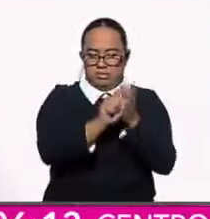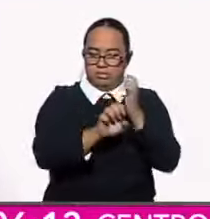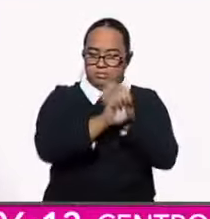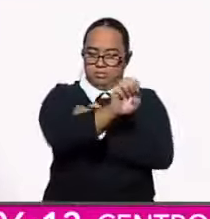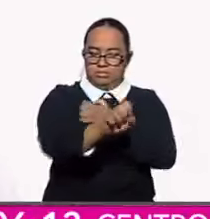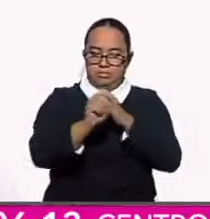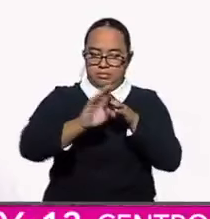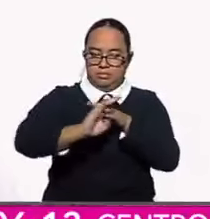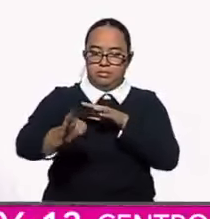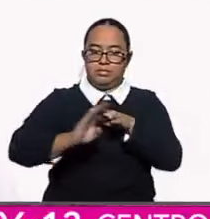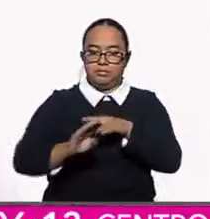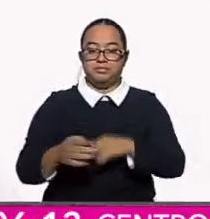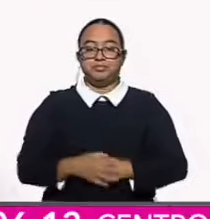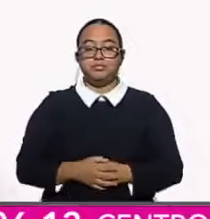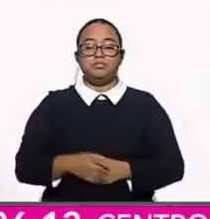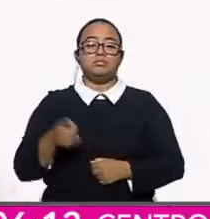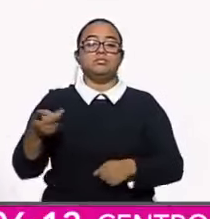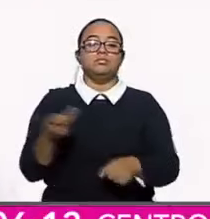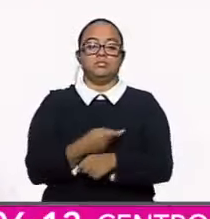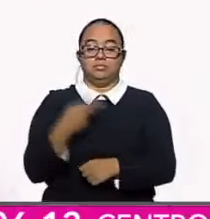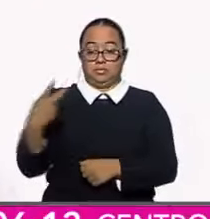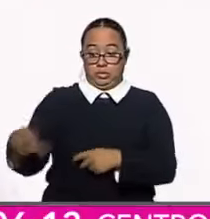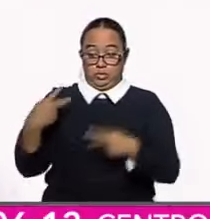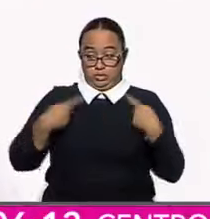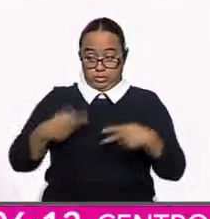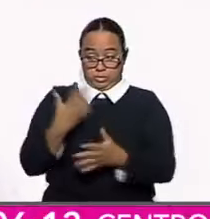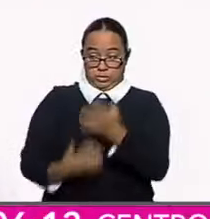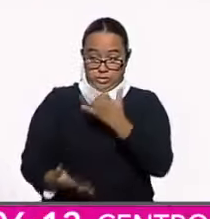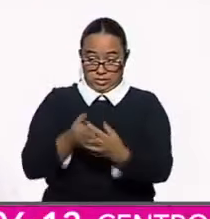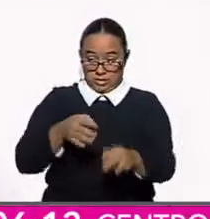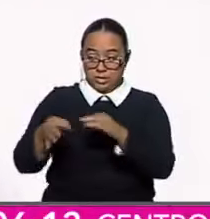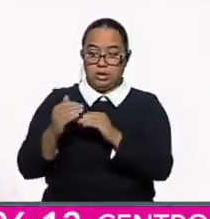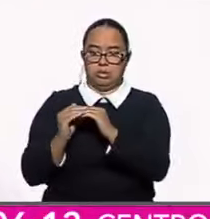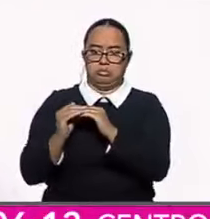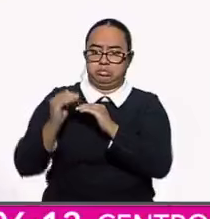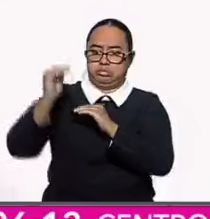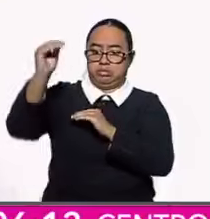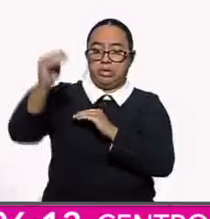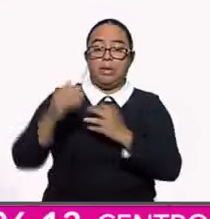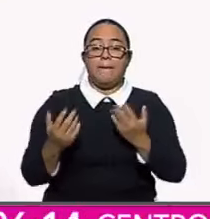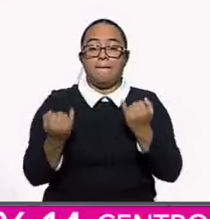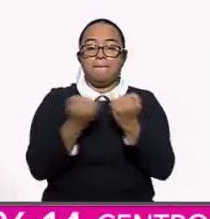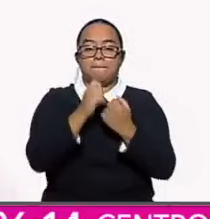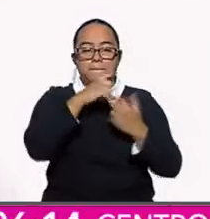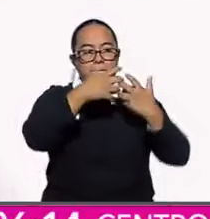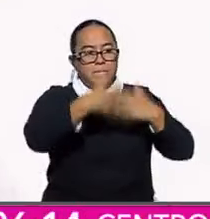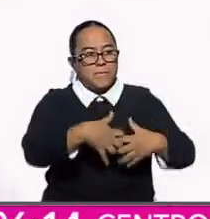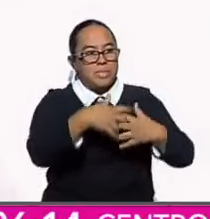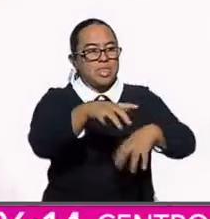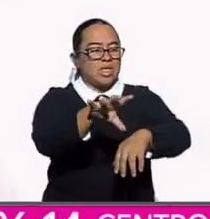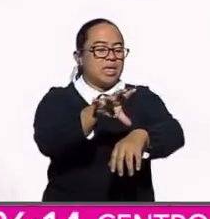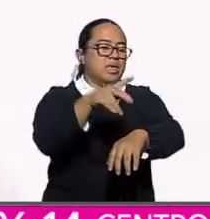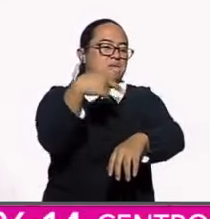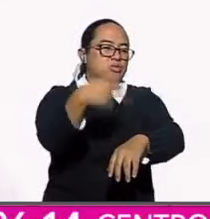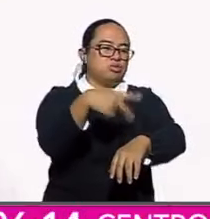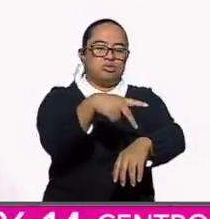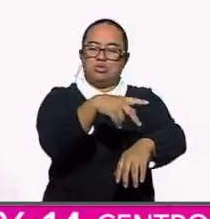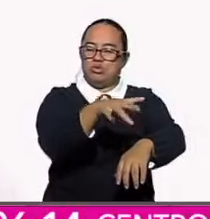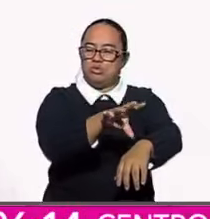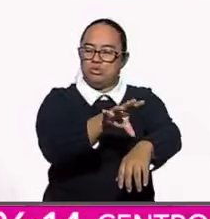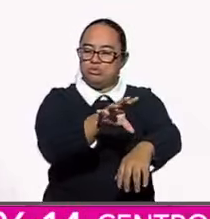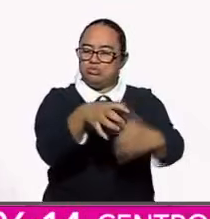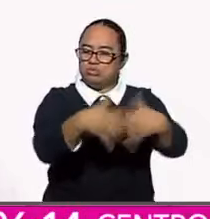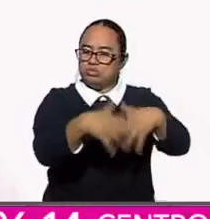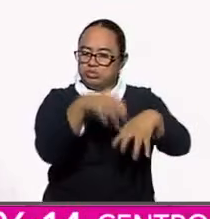antimigrante. Inmediatamente subió el costo de la mano de obra y empezó la escasez, se paralizó la industria de construcción. Entonces,